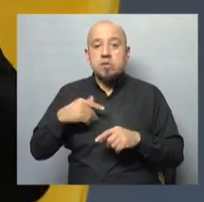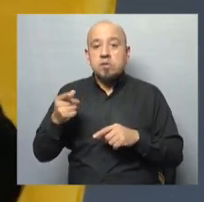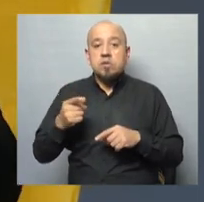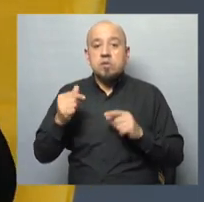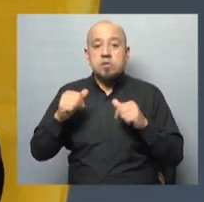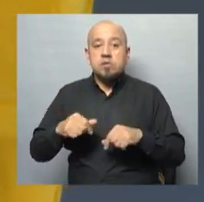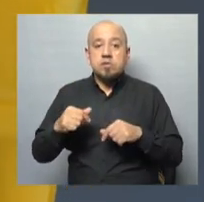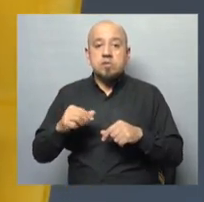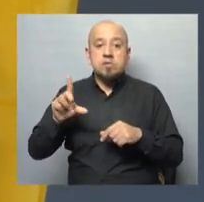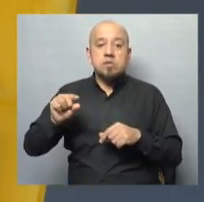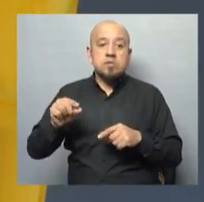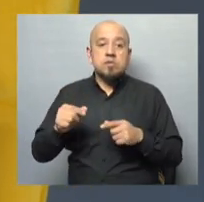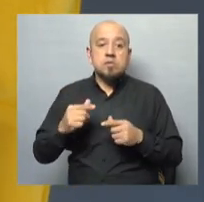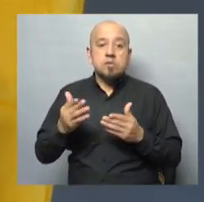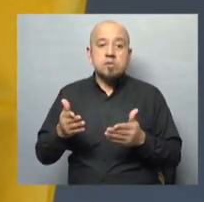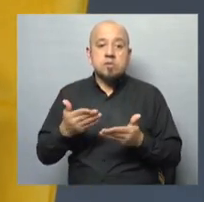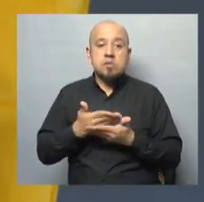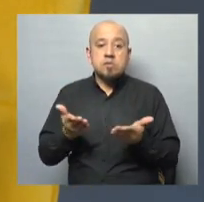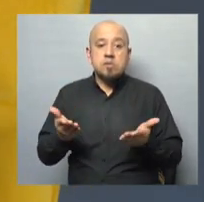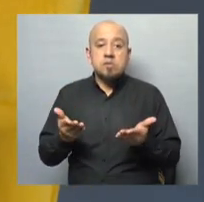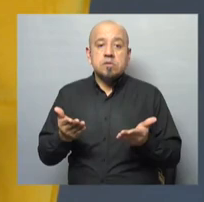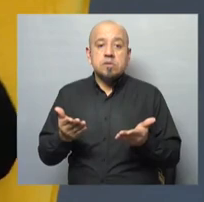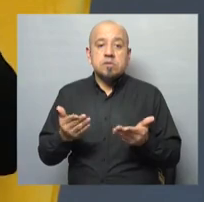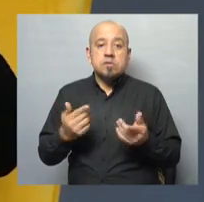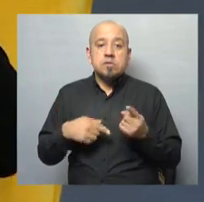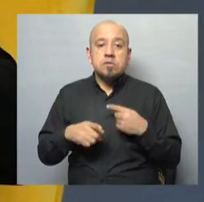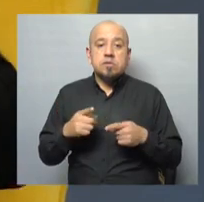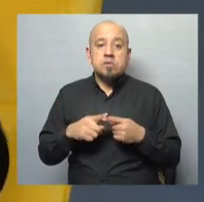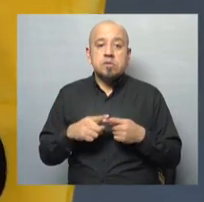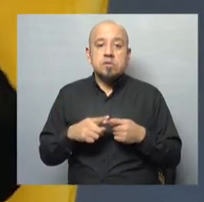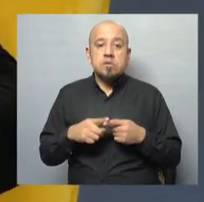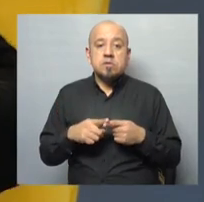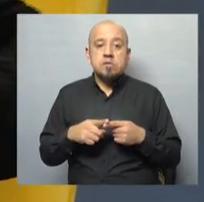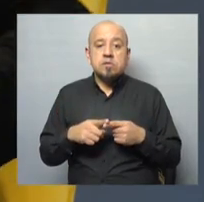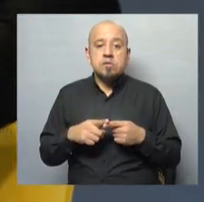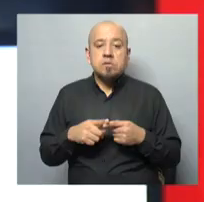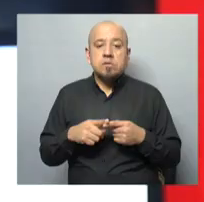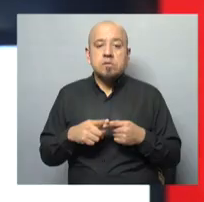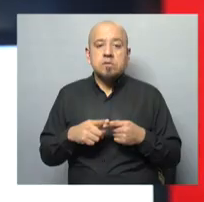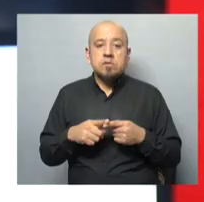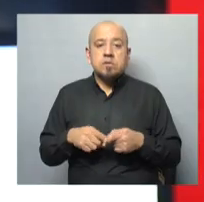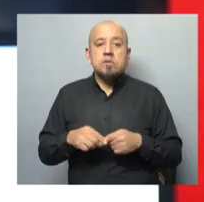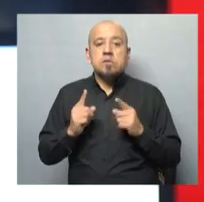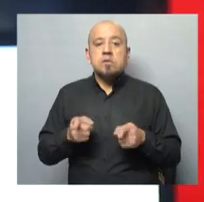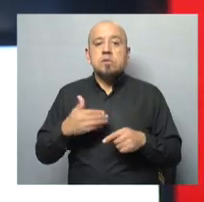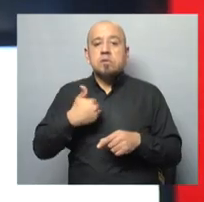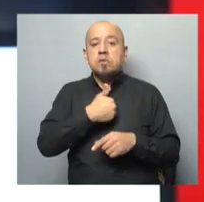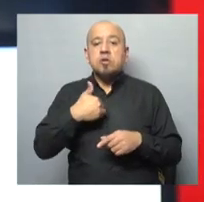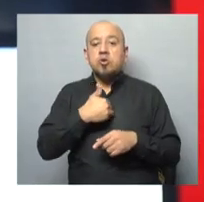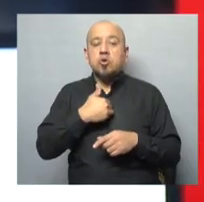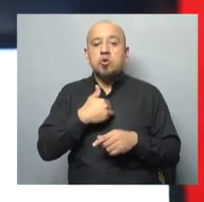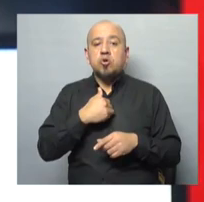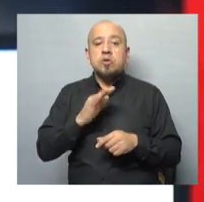salimos más baratos me parece bastante terrible son como algo ahí está el tema también del rol del actor uruguayo